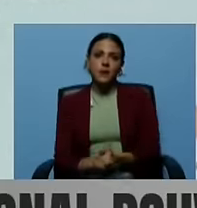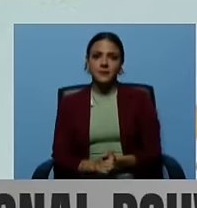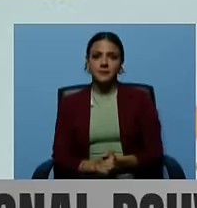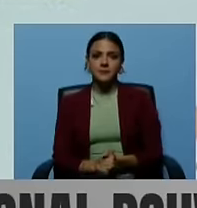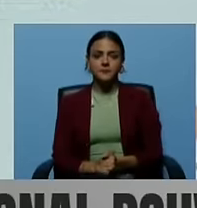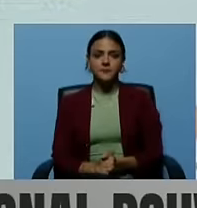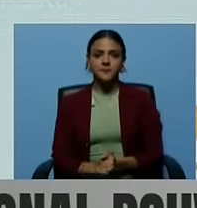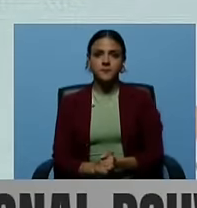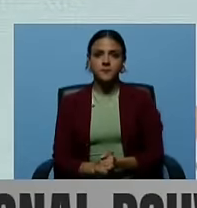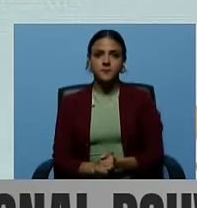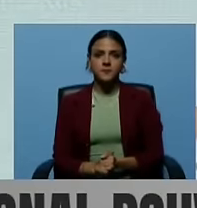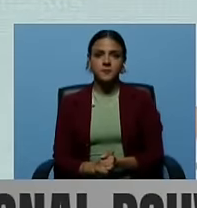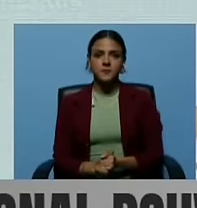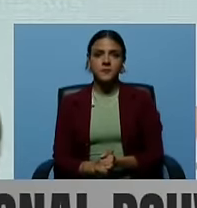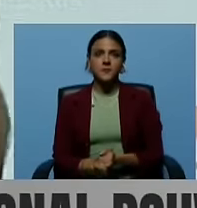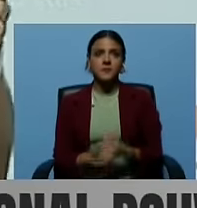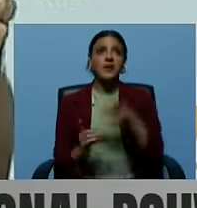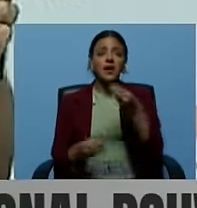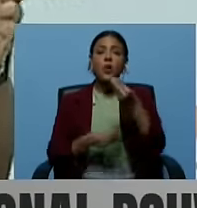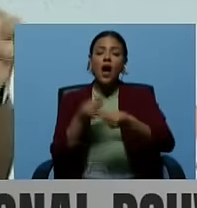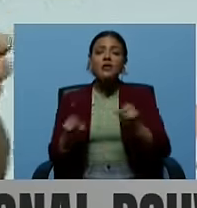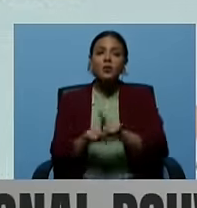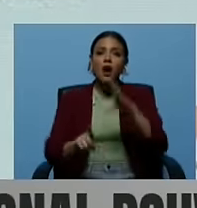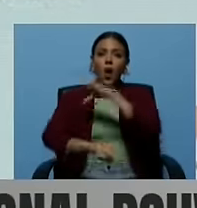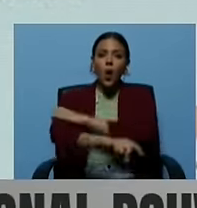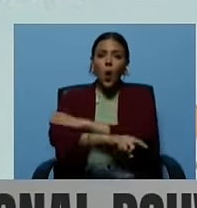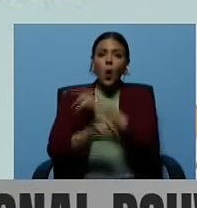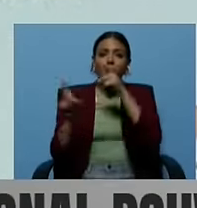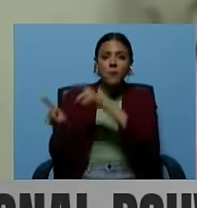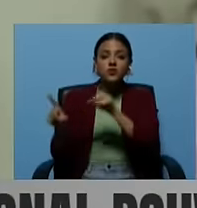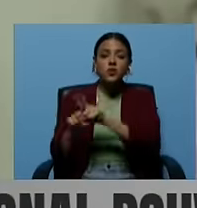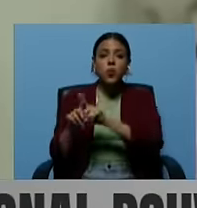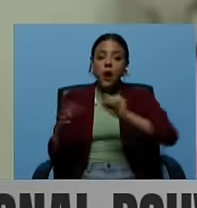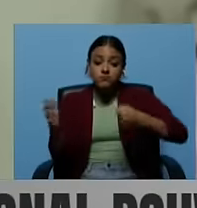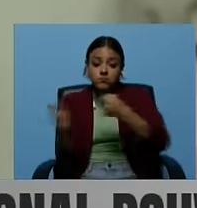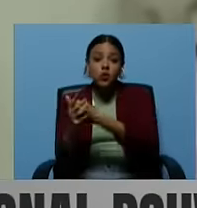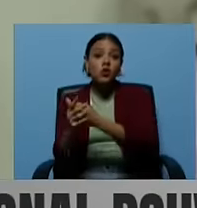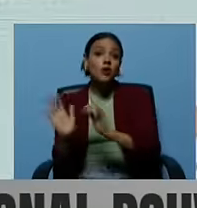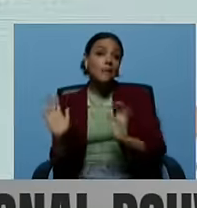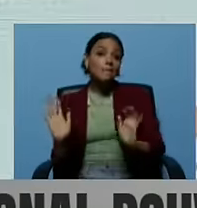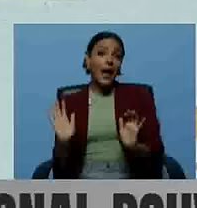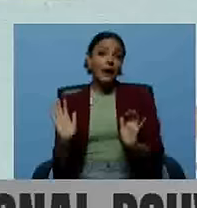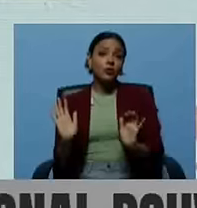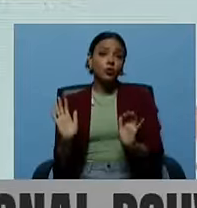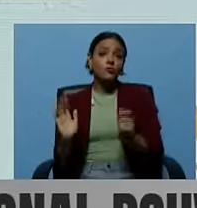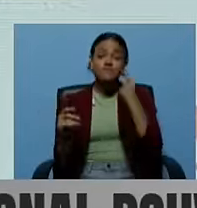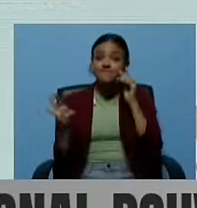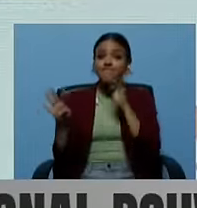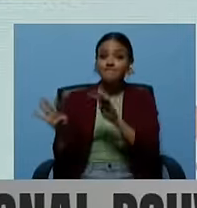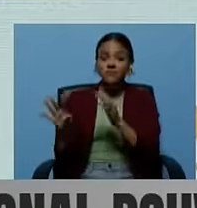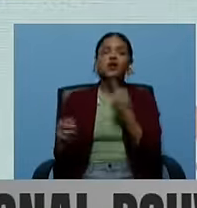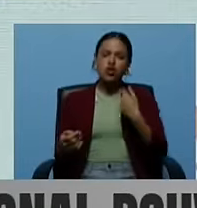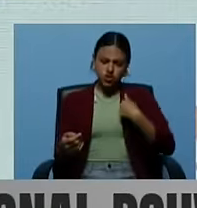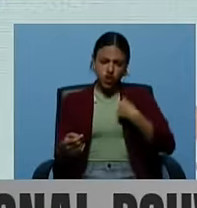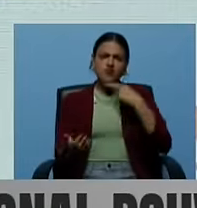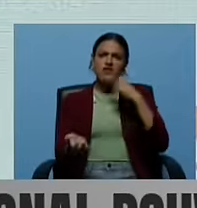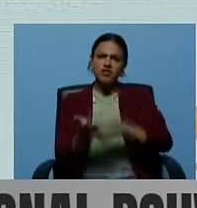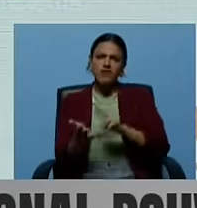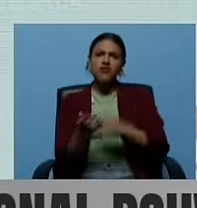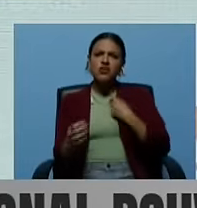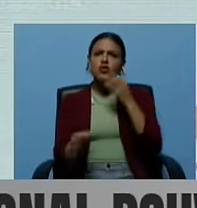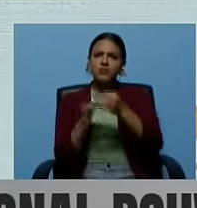Marca en la oposición, tiene un impacto eso. Mira, yo de verdad, yo creo que dije